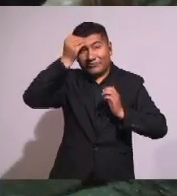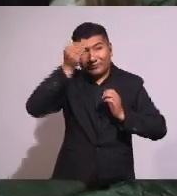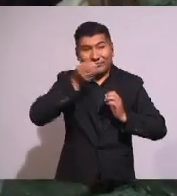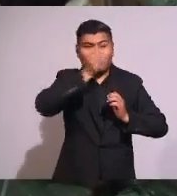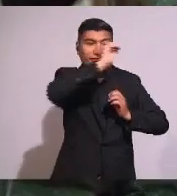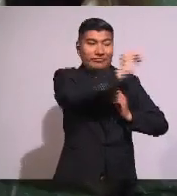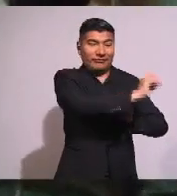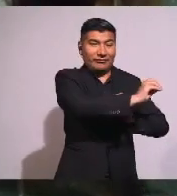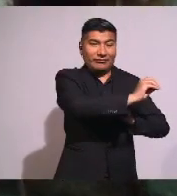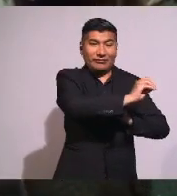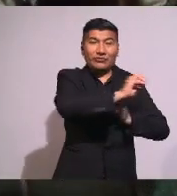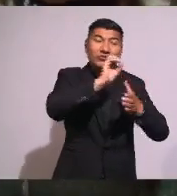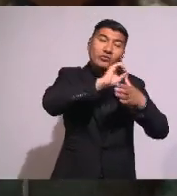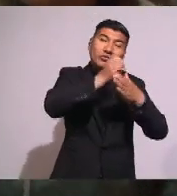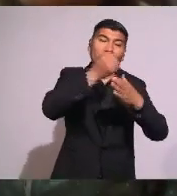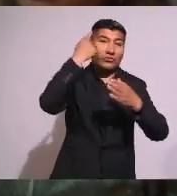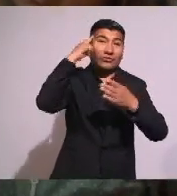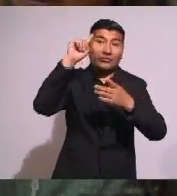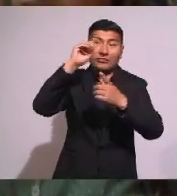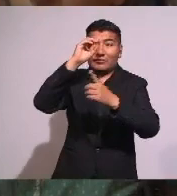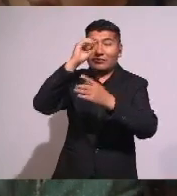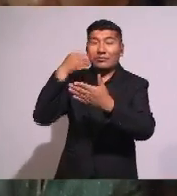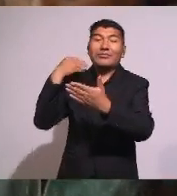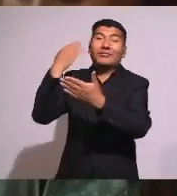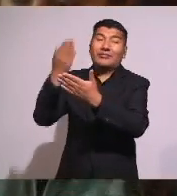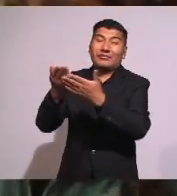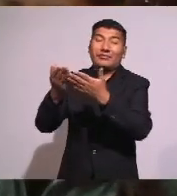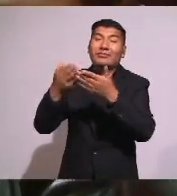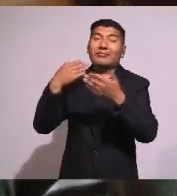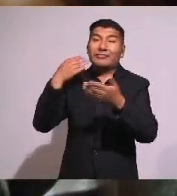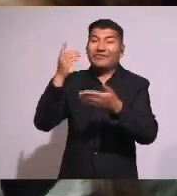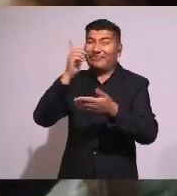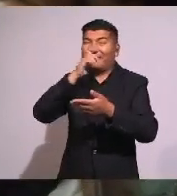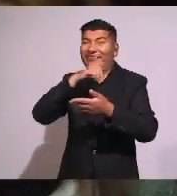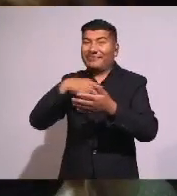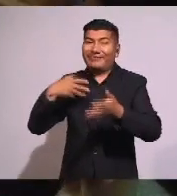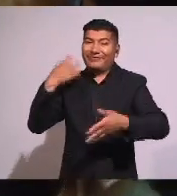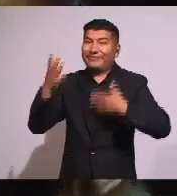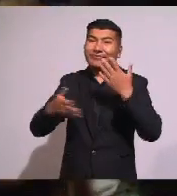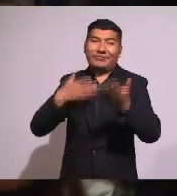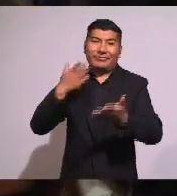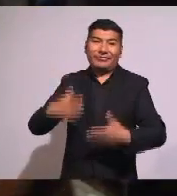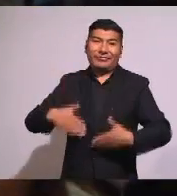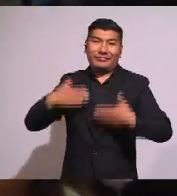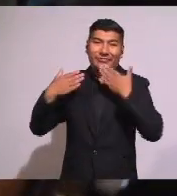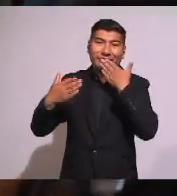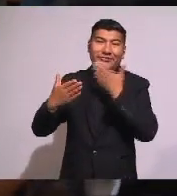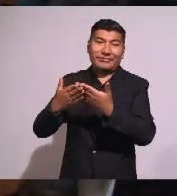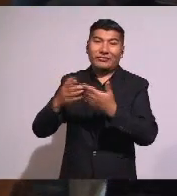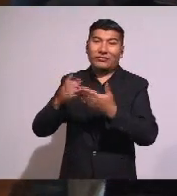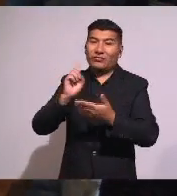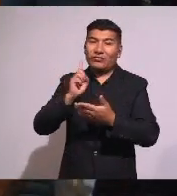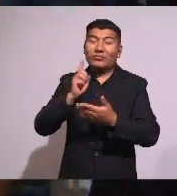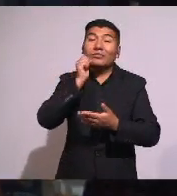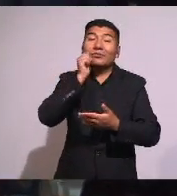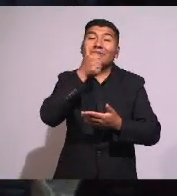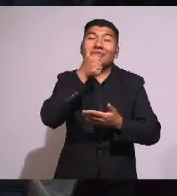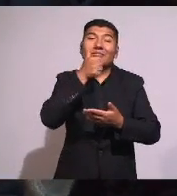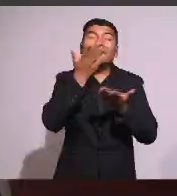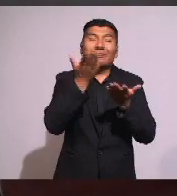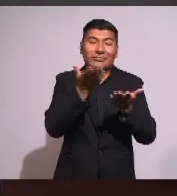alcanzar una falsa felicidad de un vivir bien. mañana comenzamos las